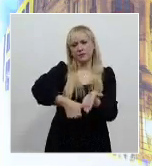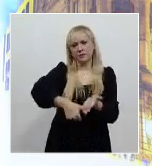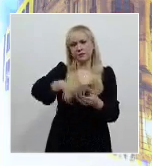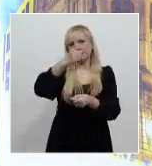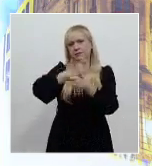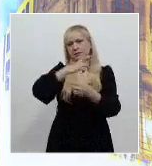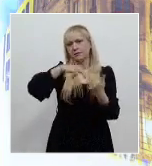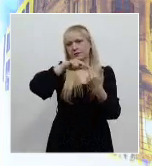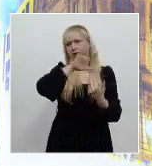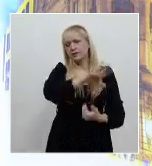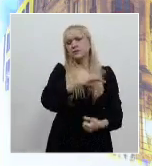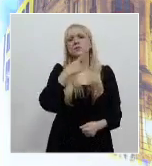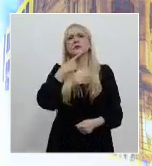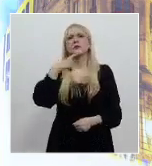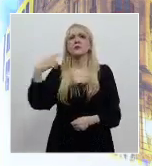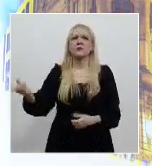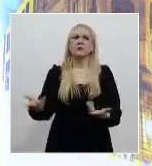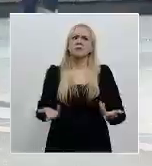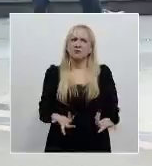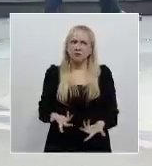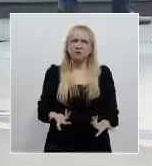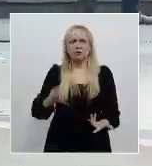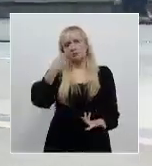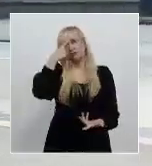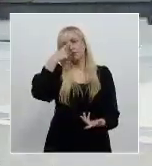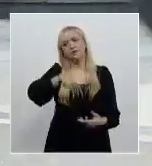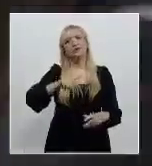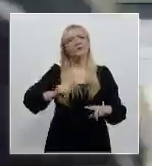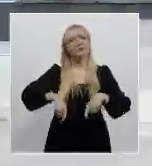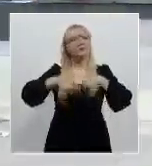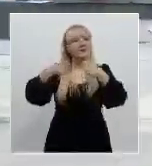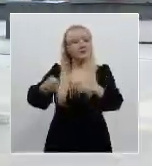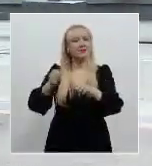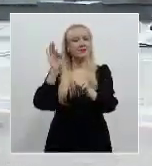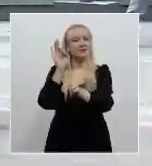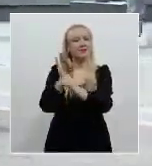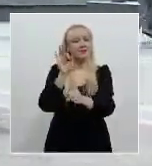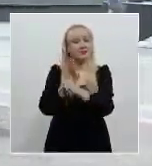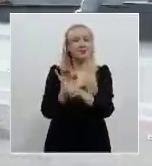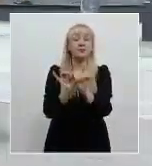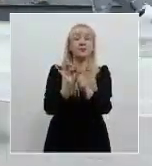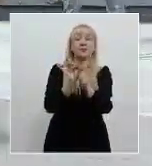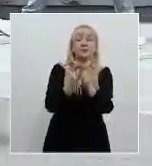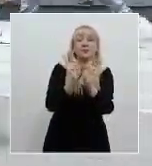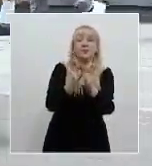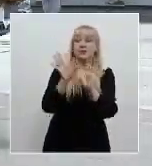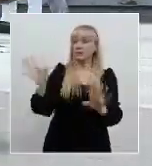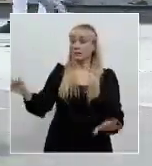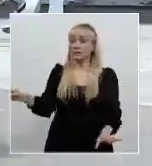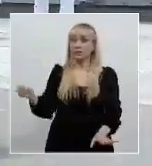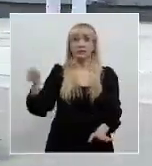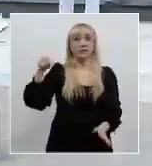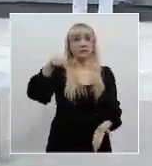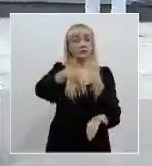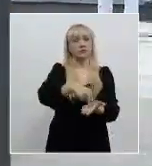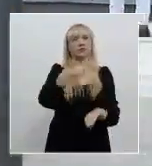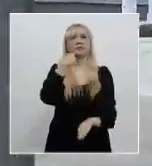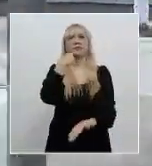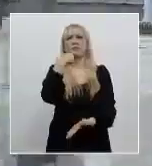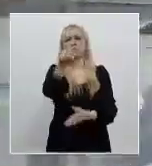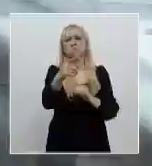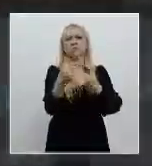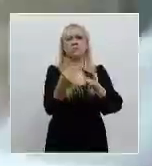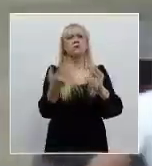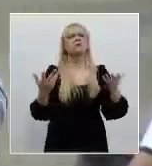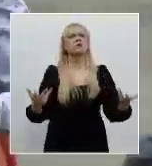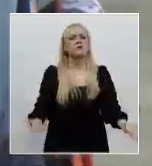primer circuito determinó que el procedimiento para otorgar las medidas de protección al momento de la comparecencia de la denunciante se